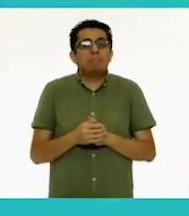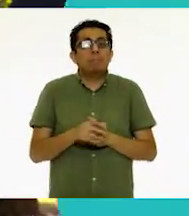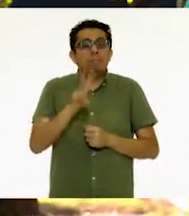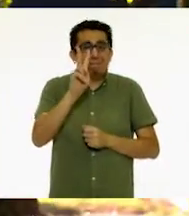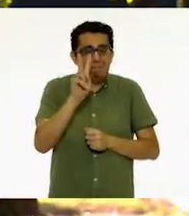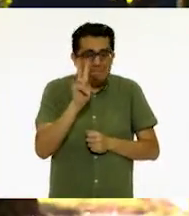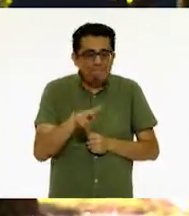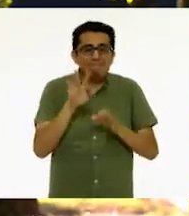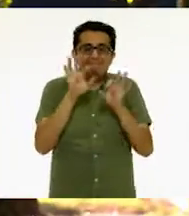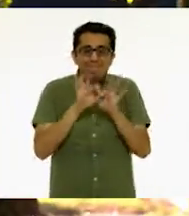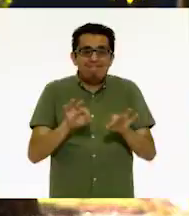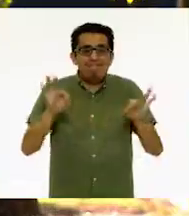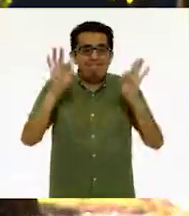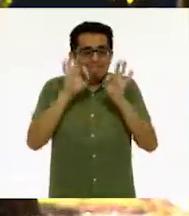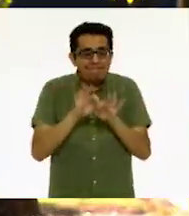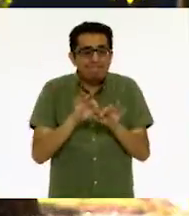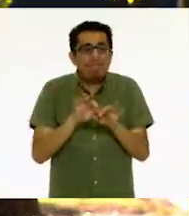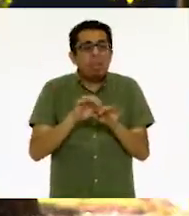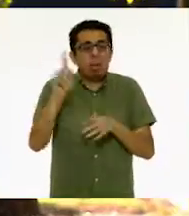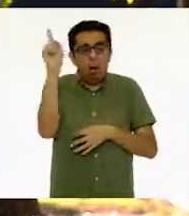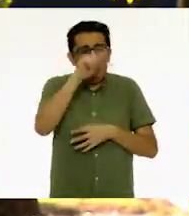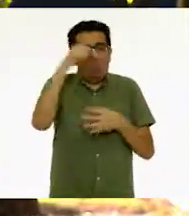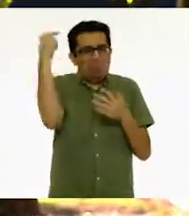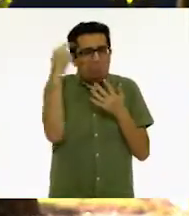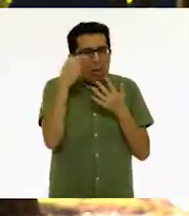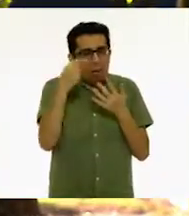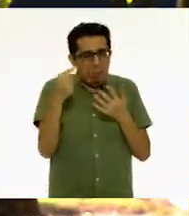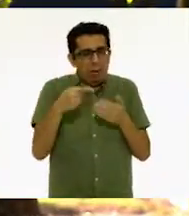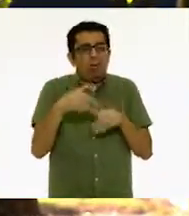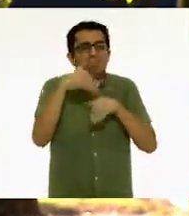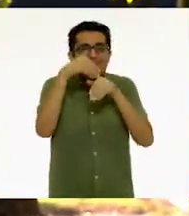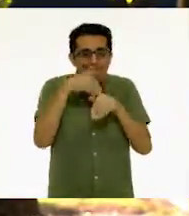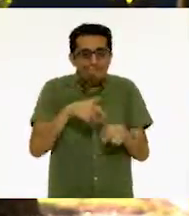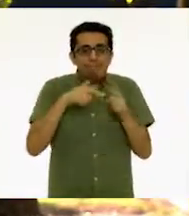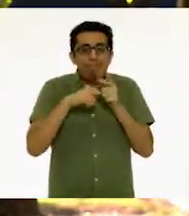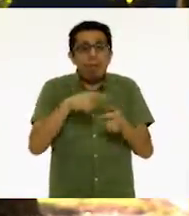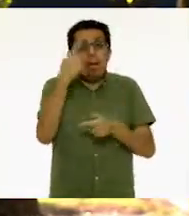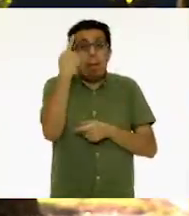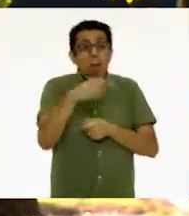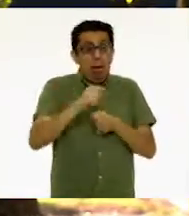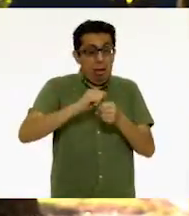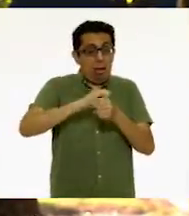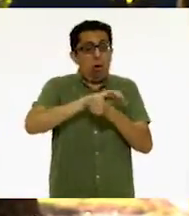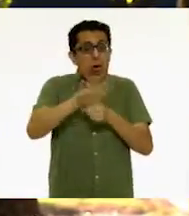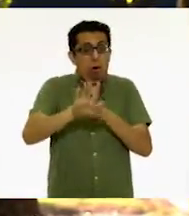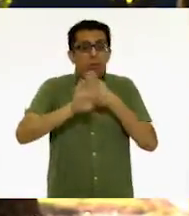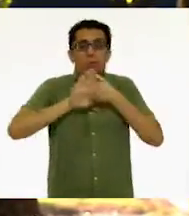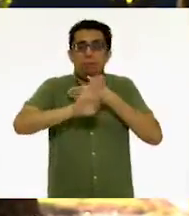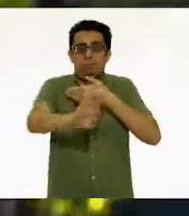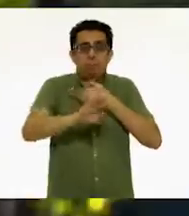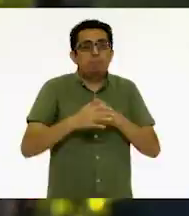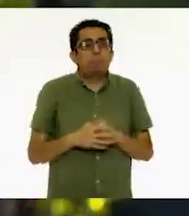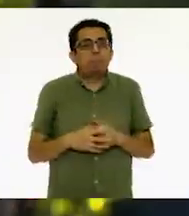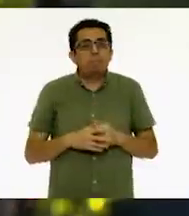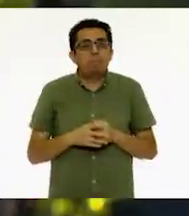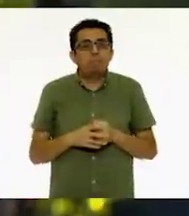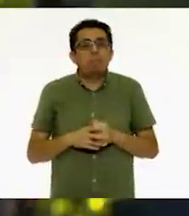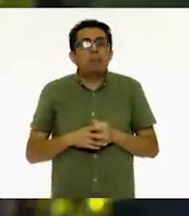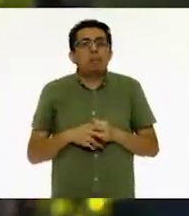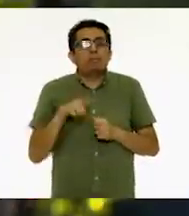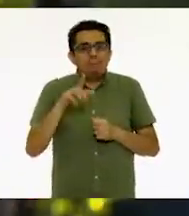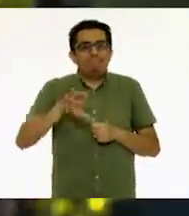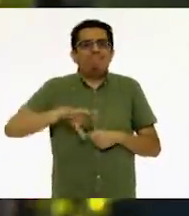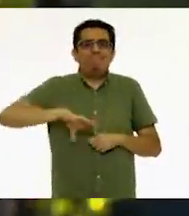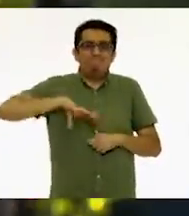Es muy importante continuar con las recomendaciones para evitar contagios de COVID. Trata de